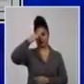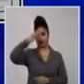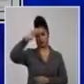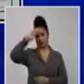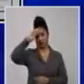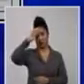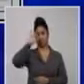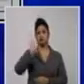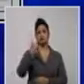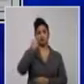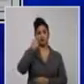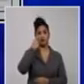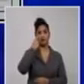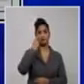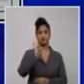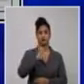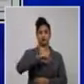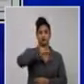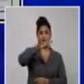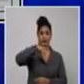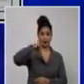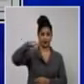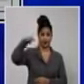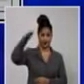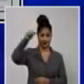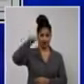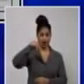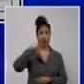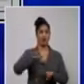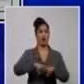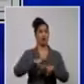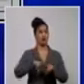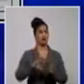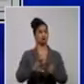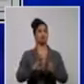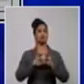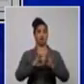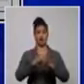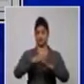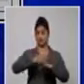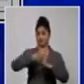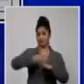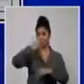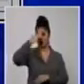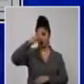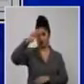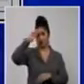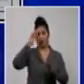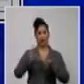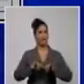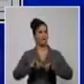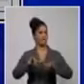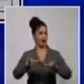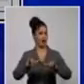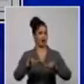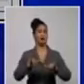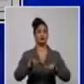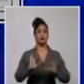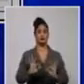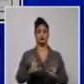que se mantiene ascendente. En Santiago pasa algo parecido a lo de Guantánamo, una